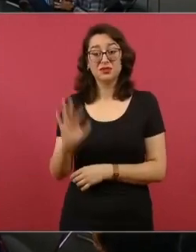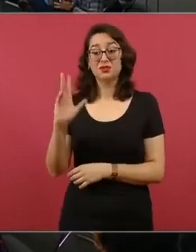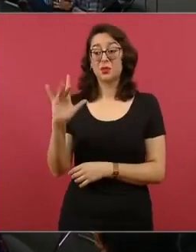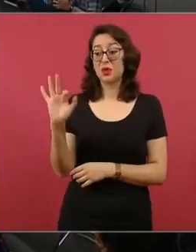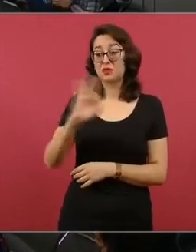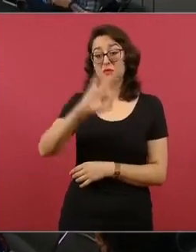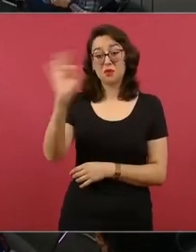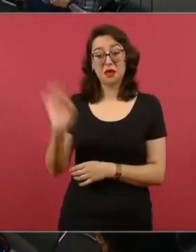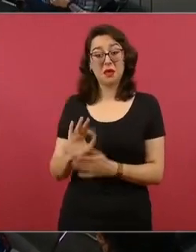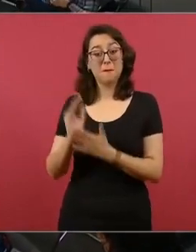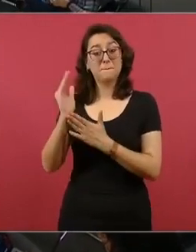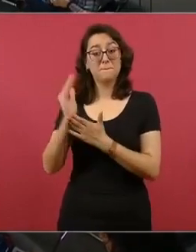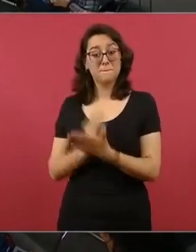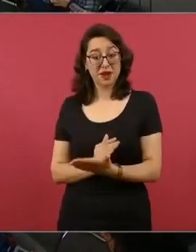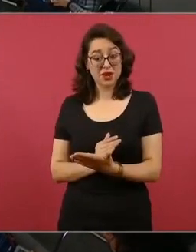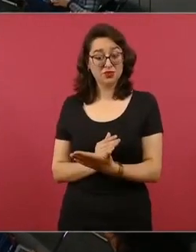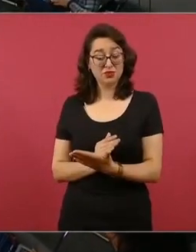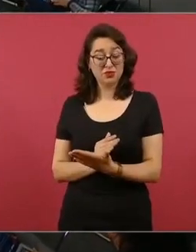de su sueldo.